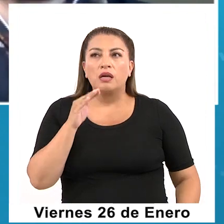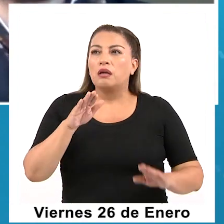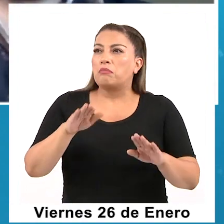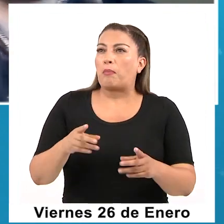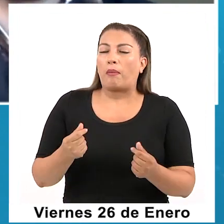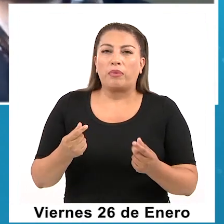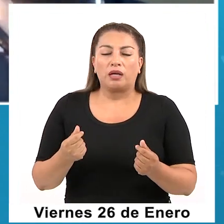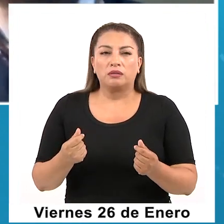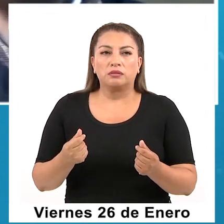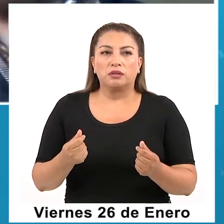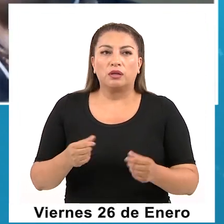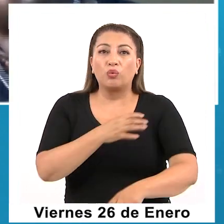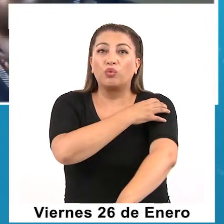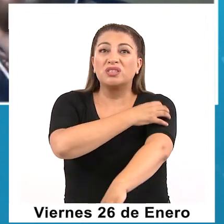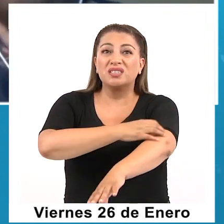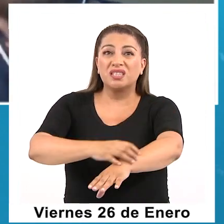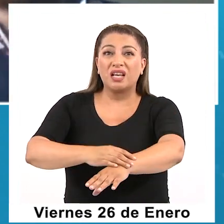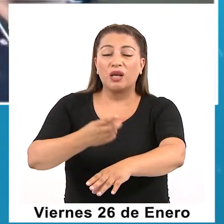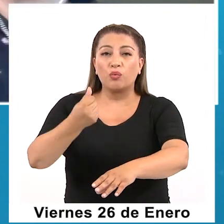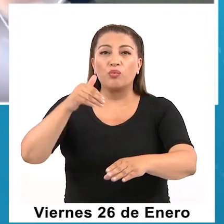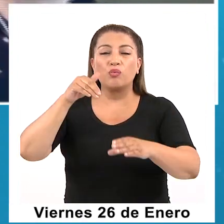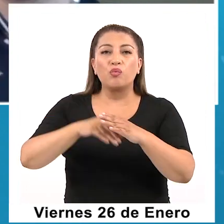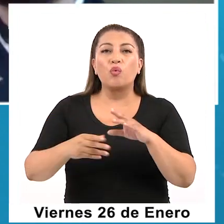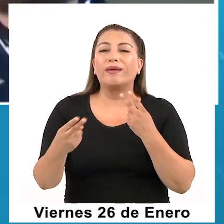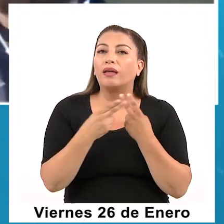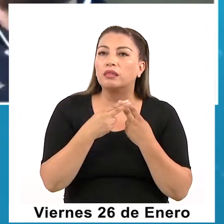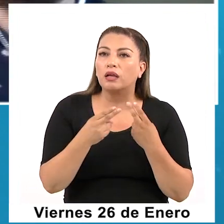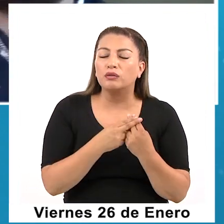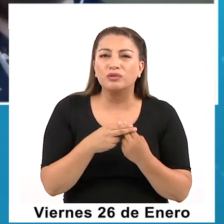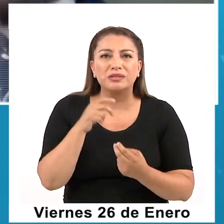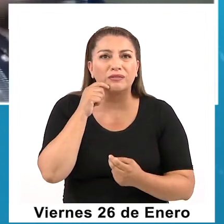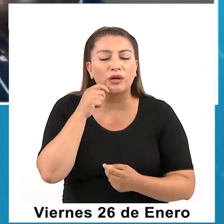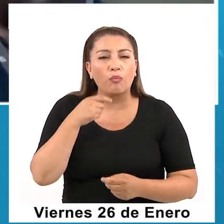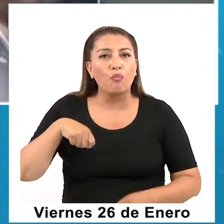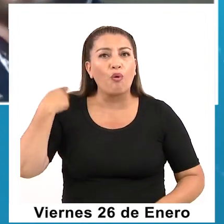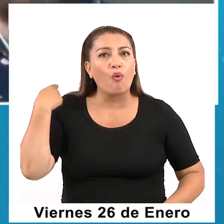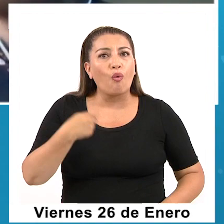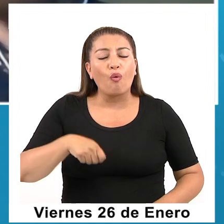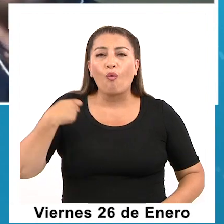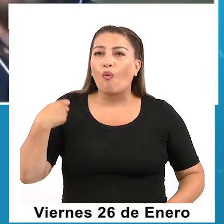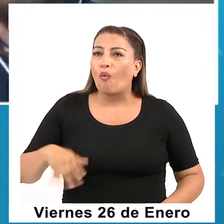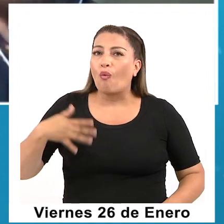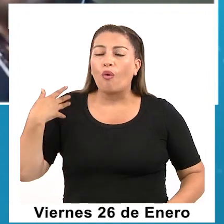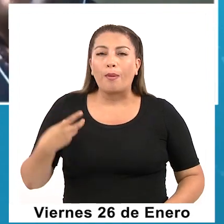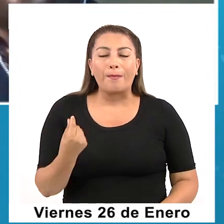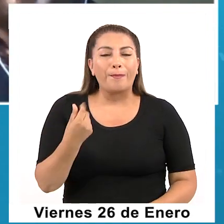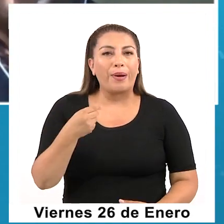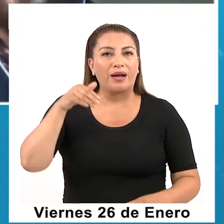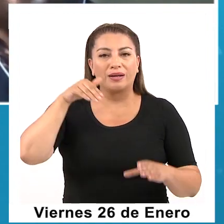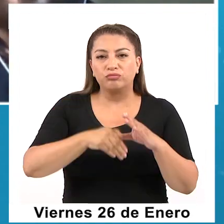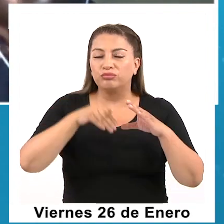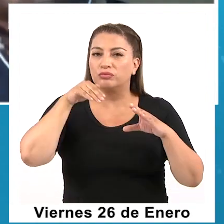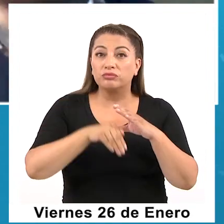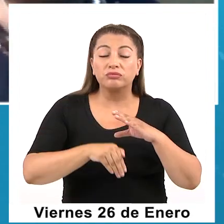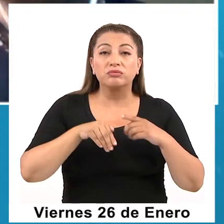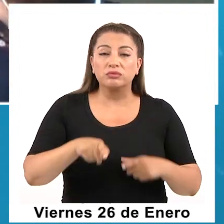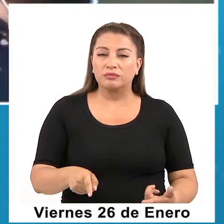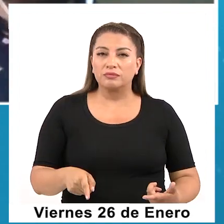monto que junta todo Chile en una Teletón. O sea, es muchísimo, muchísimo, muchísimo dinero,